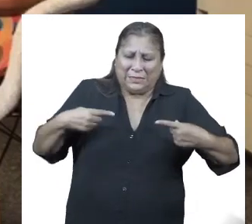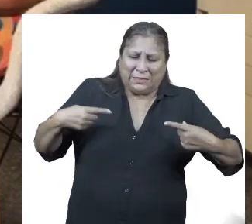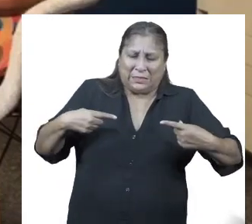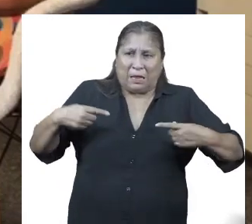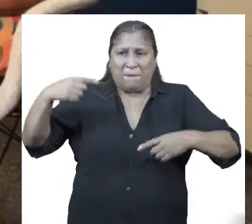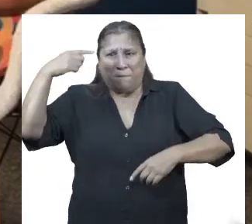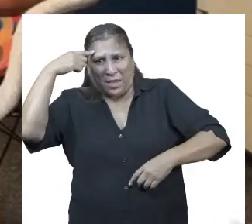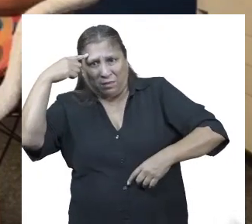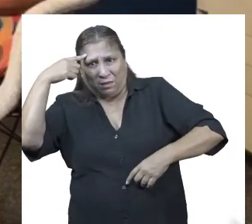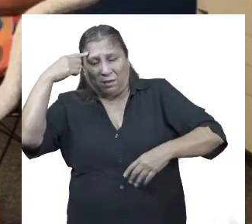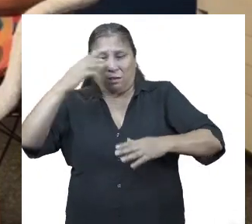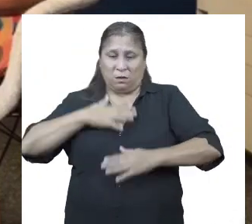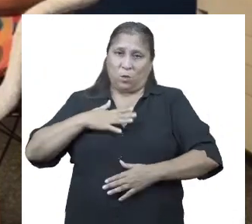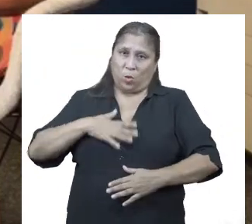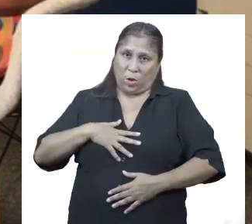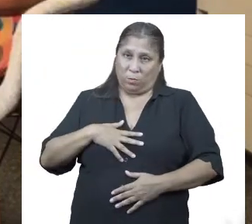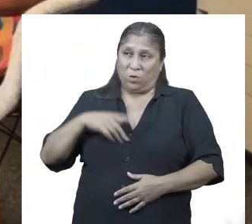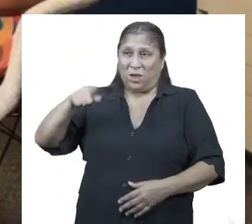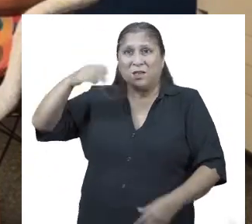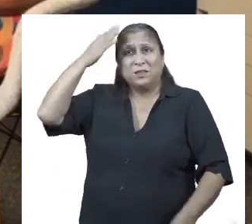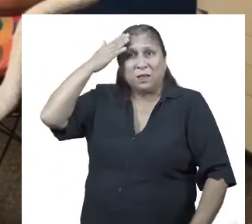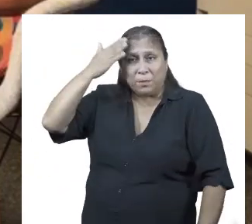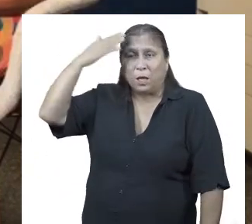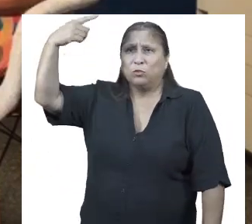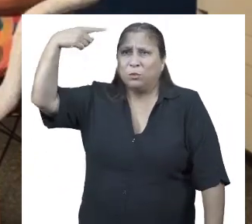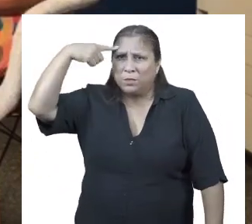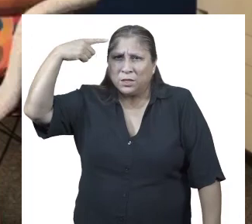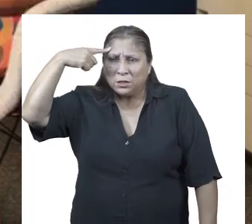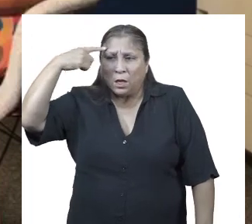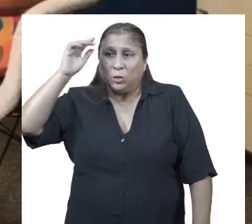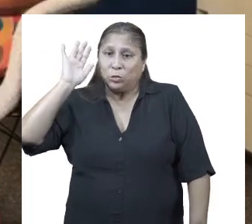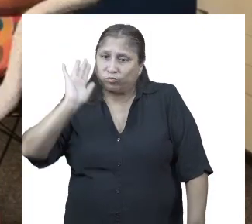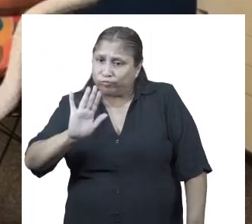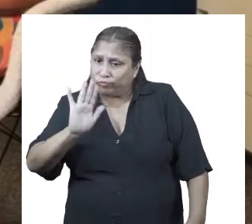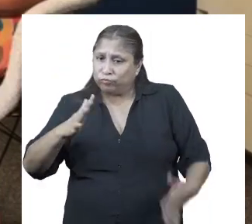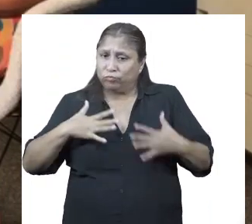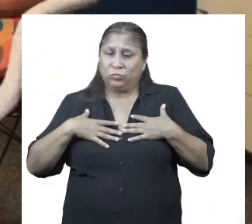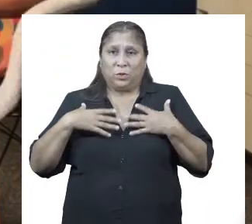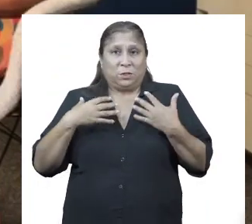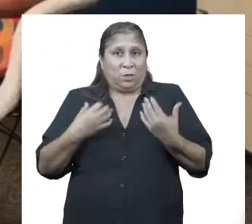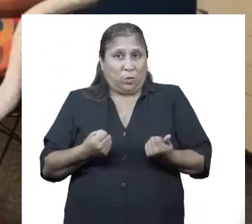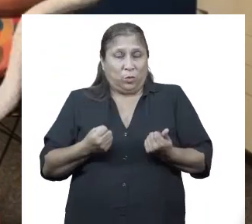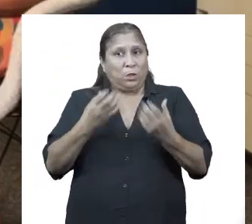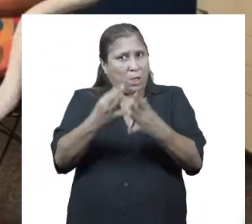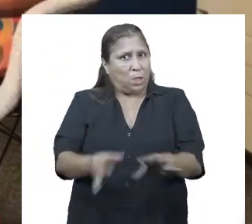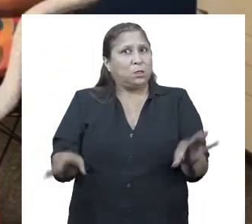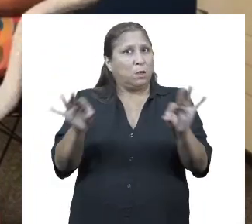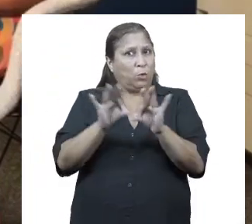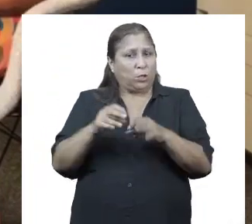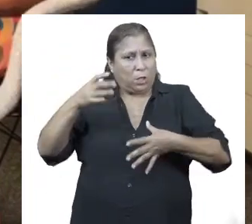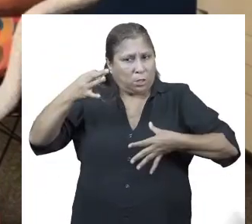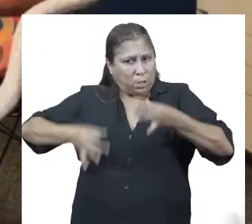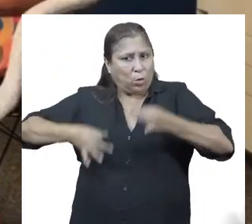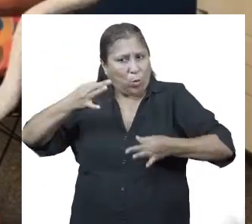mente y el cuerpo. Entonces, ella estando consciente de su salud, ¿no? Es importante que los jueces también tomen en